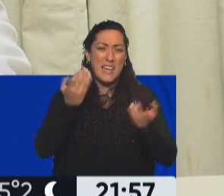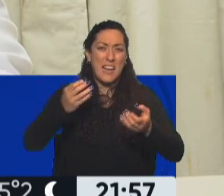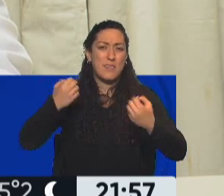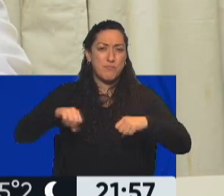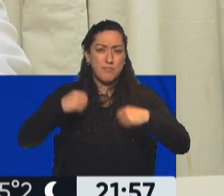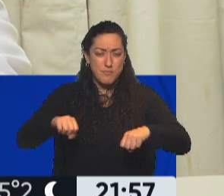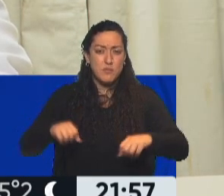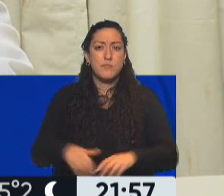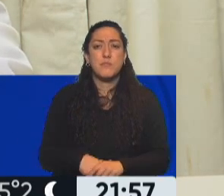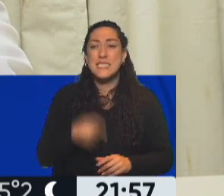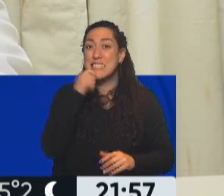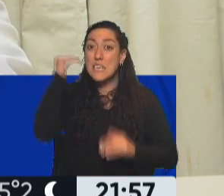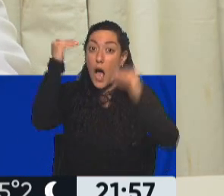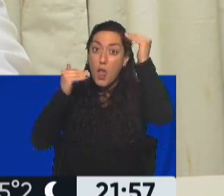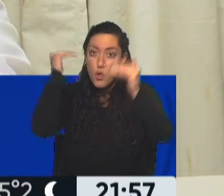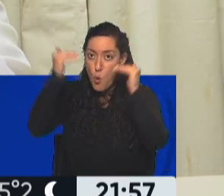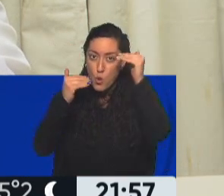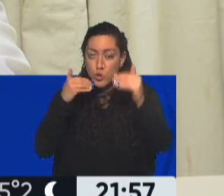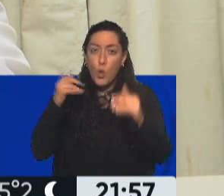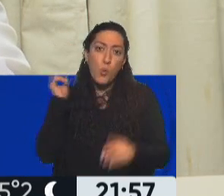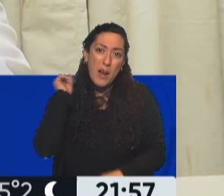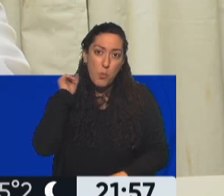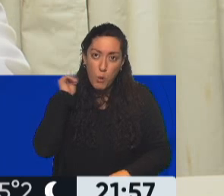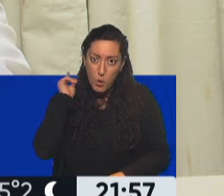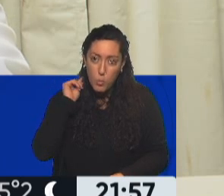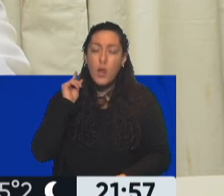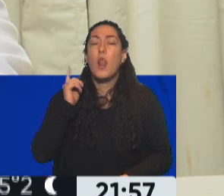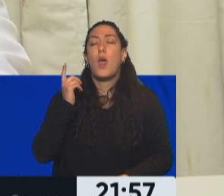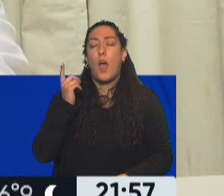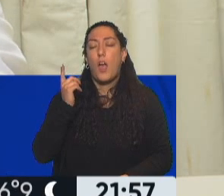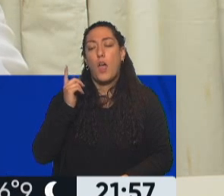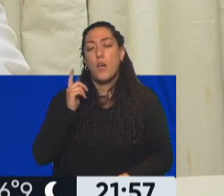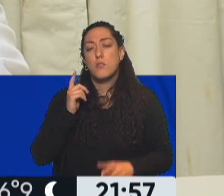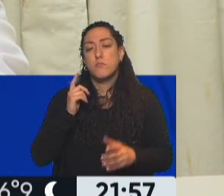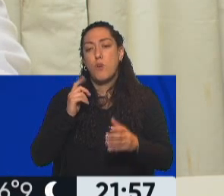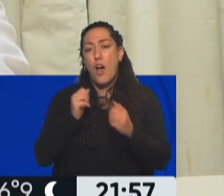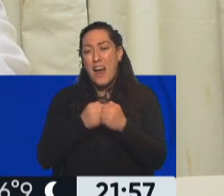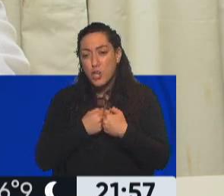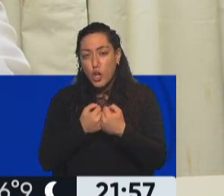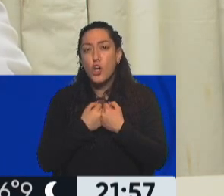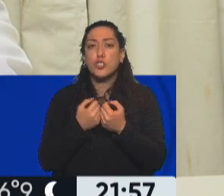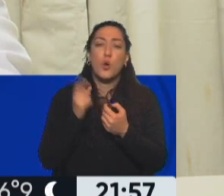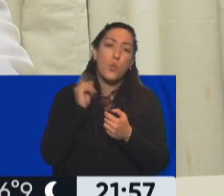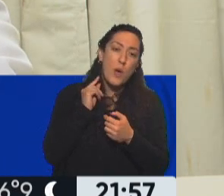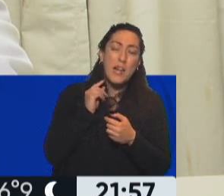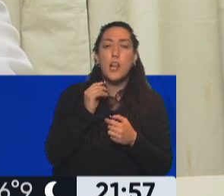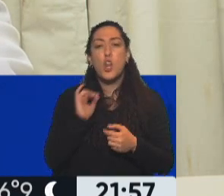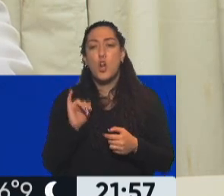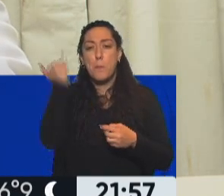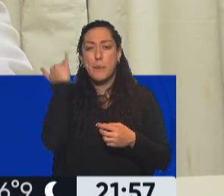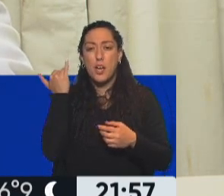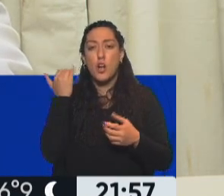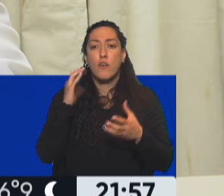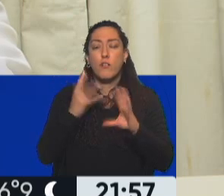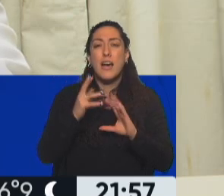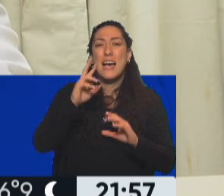mucho si ya es un adulto el que le pasa esto y que tiene un componente de desgaste o artrósicos bueno ahí ya conviene que haga actividad física